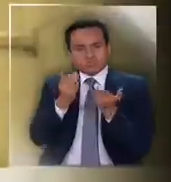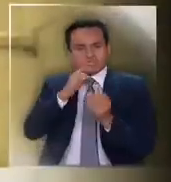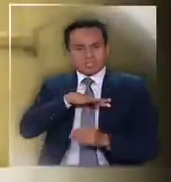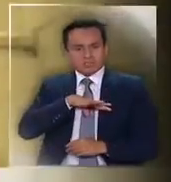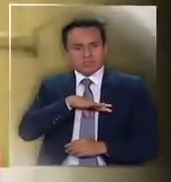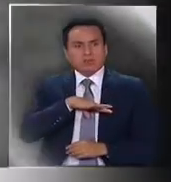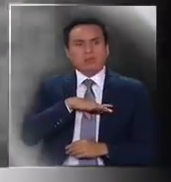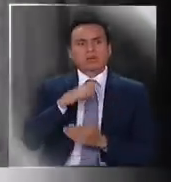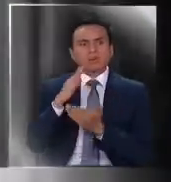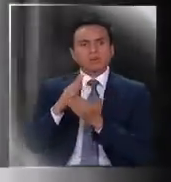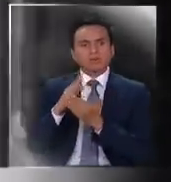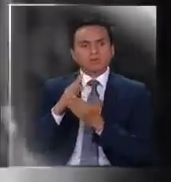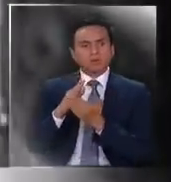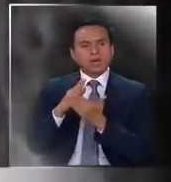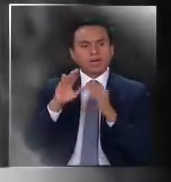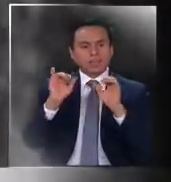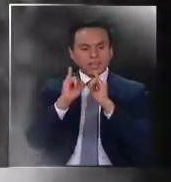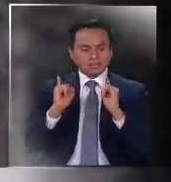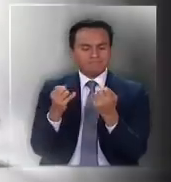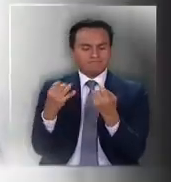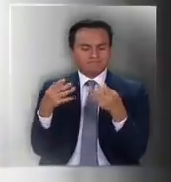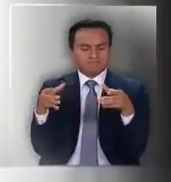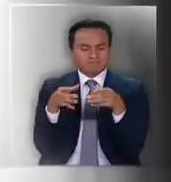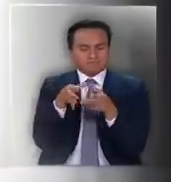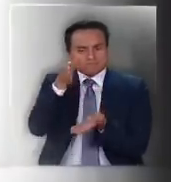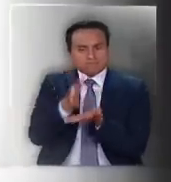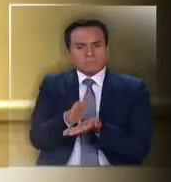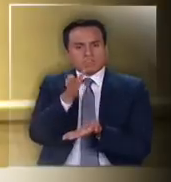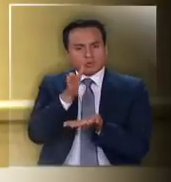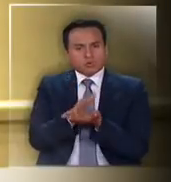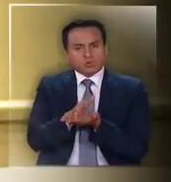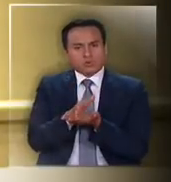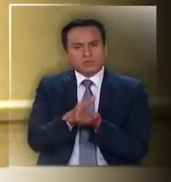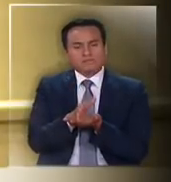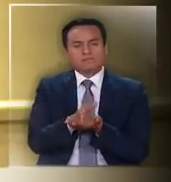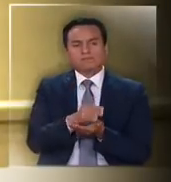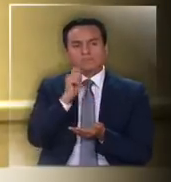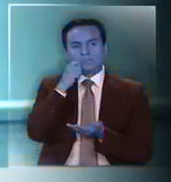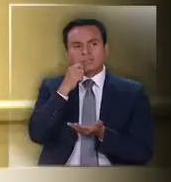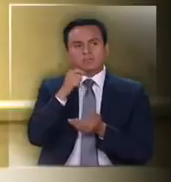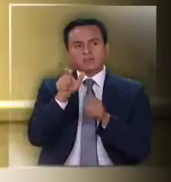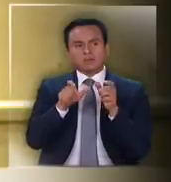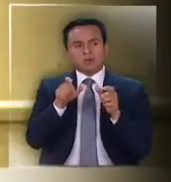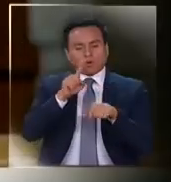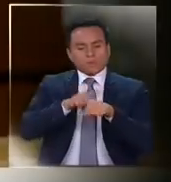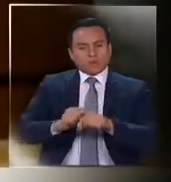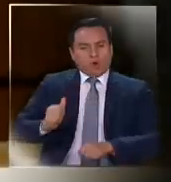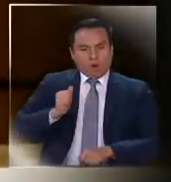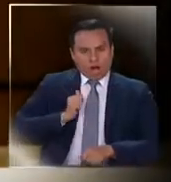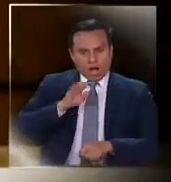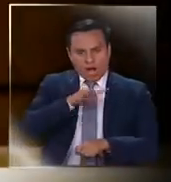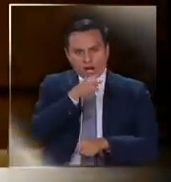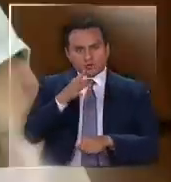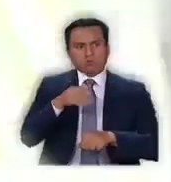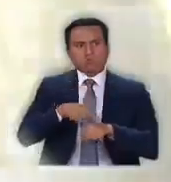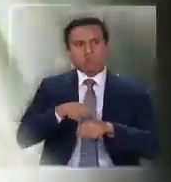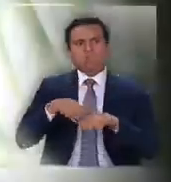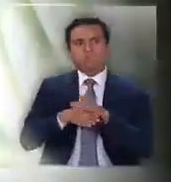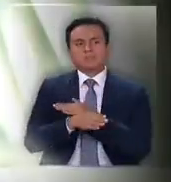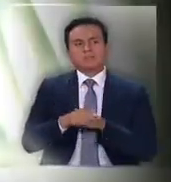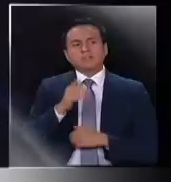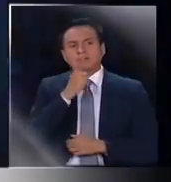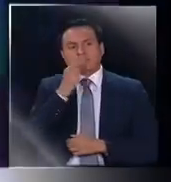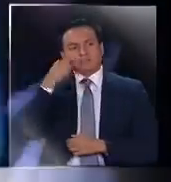Fue una escuela rigurosa en cuanto a cumplir con horario. Sin